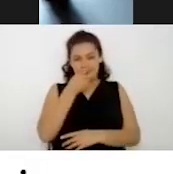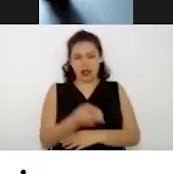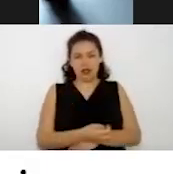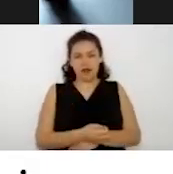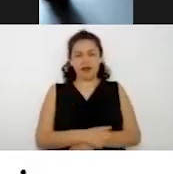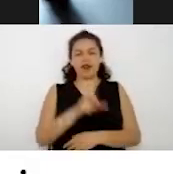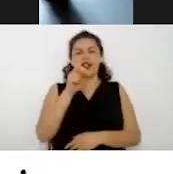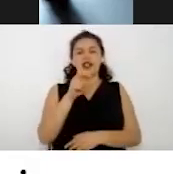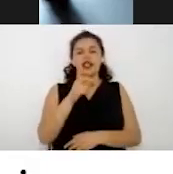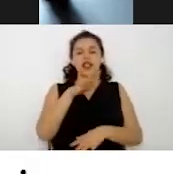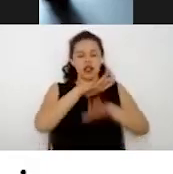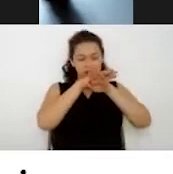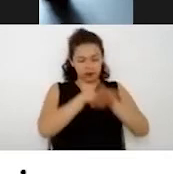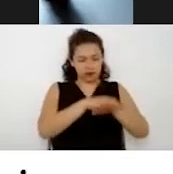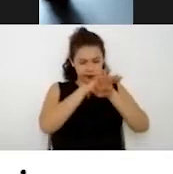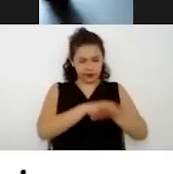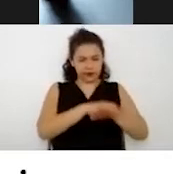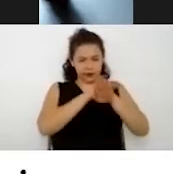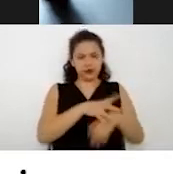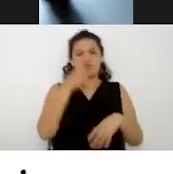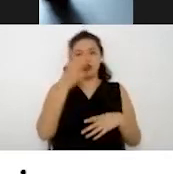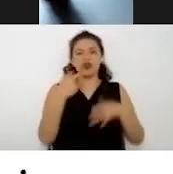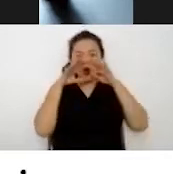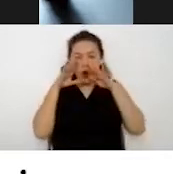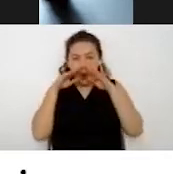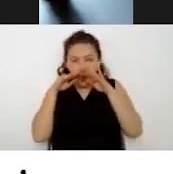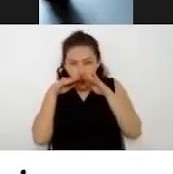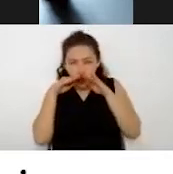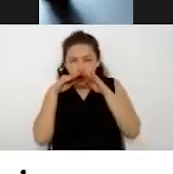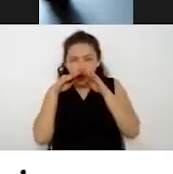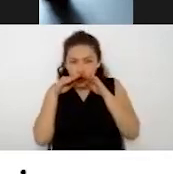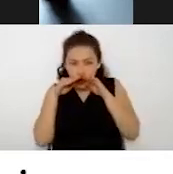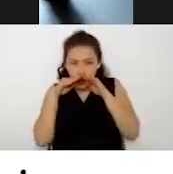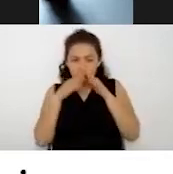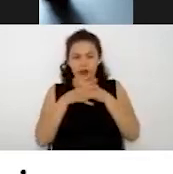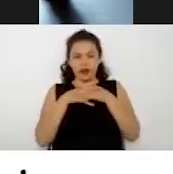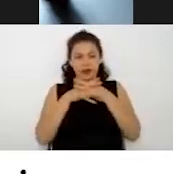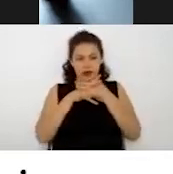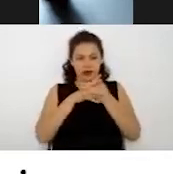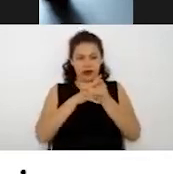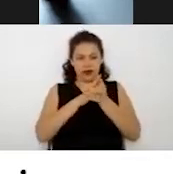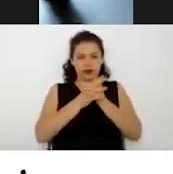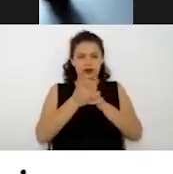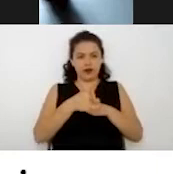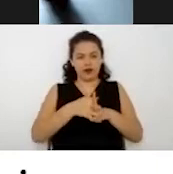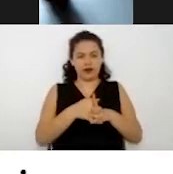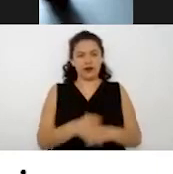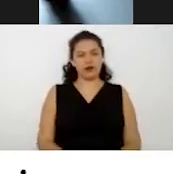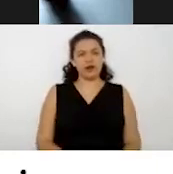30 compresiones, yo voy a hacer 2 ventilaciones o 2 respiraciones boca a boca, como lo conocemos normalmente. ¿Ok?